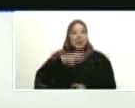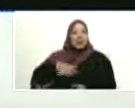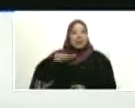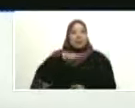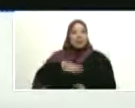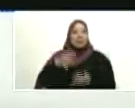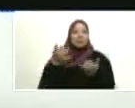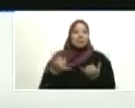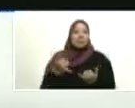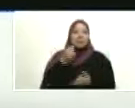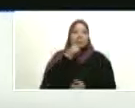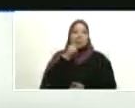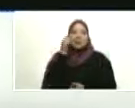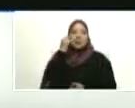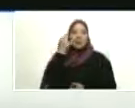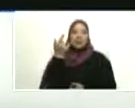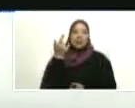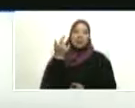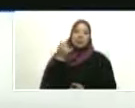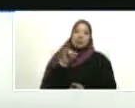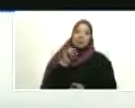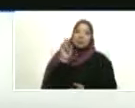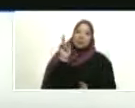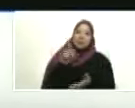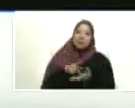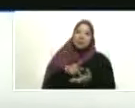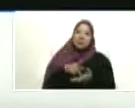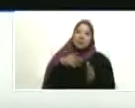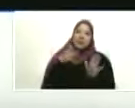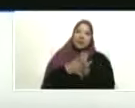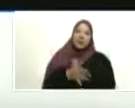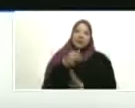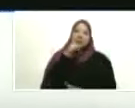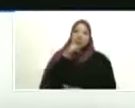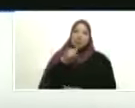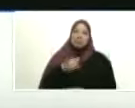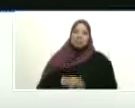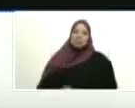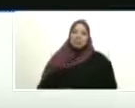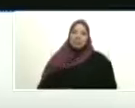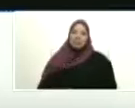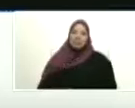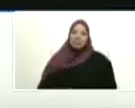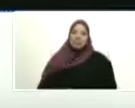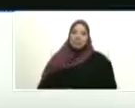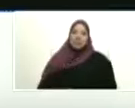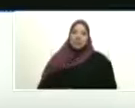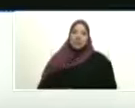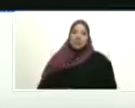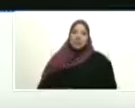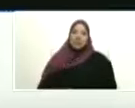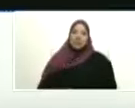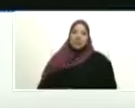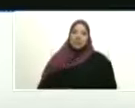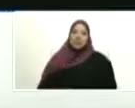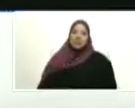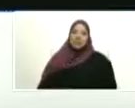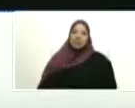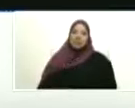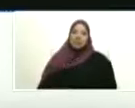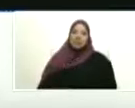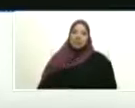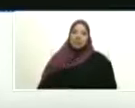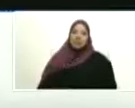para tu familia. Y con tus vecinitos y tus vecinas, bueno, a disfrutar, a crecer,